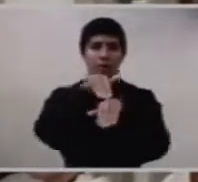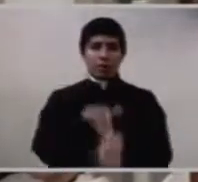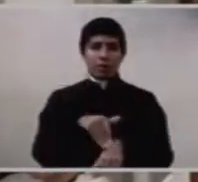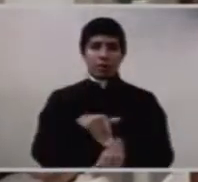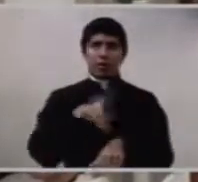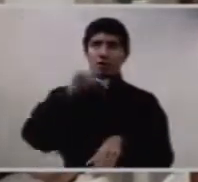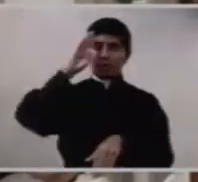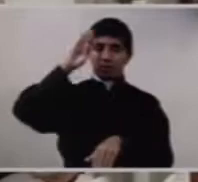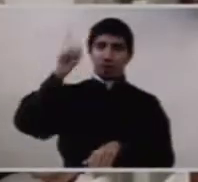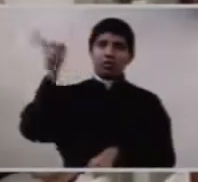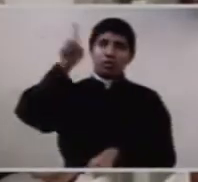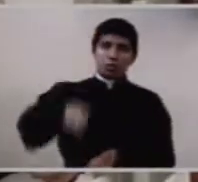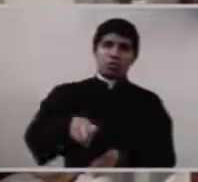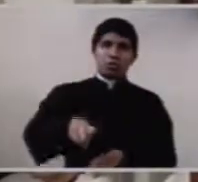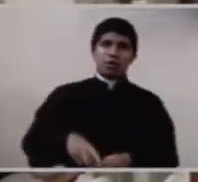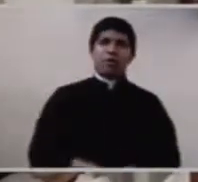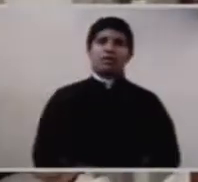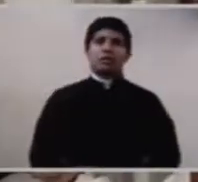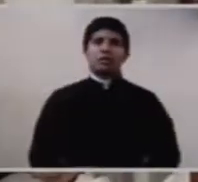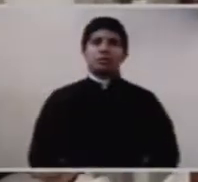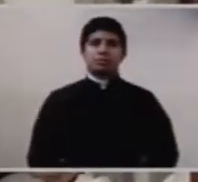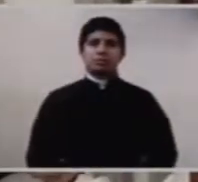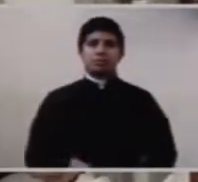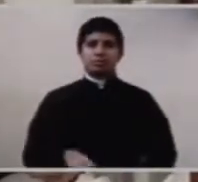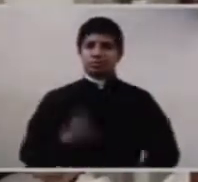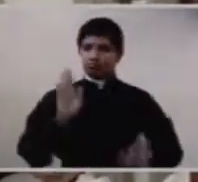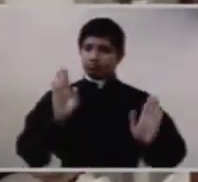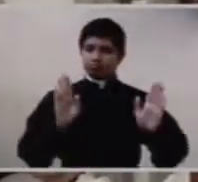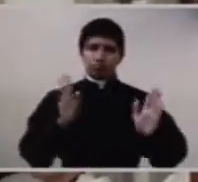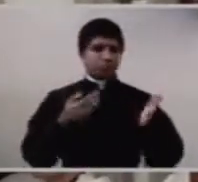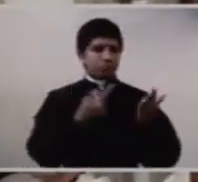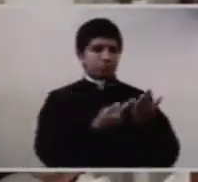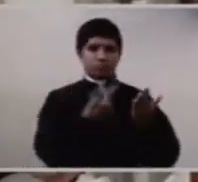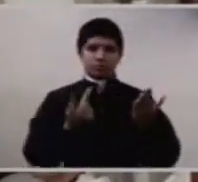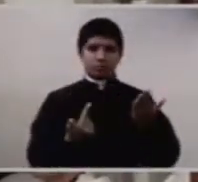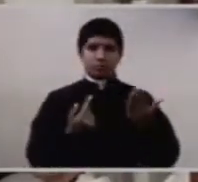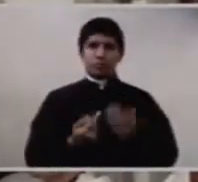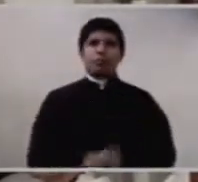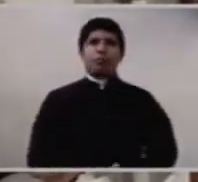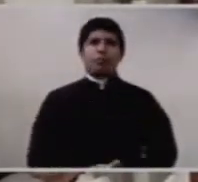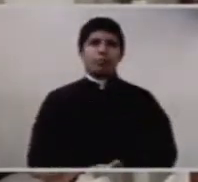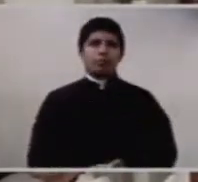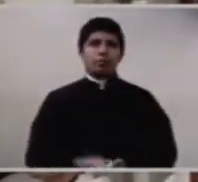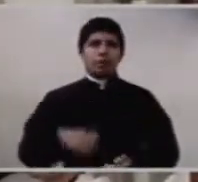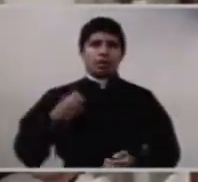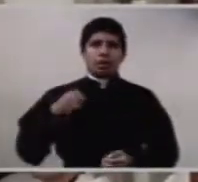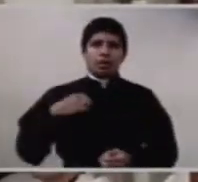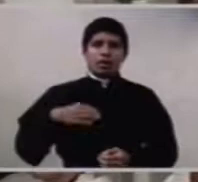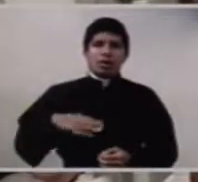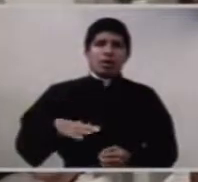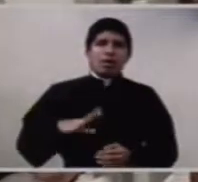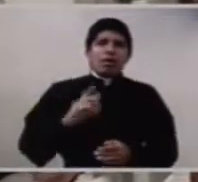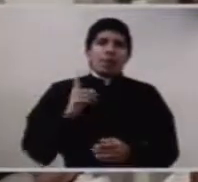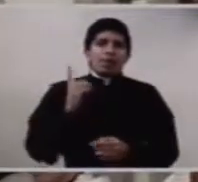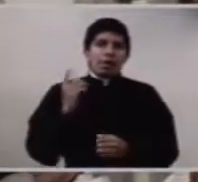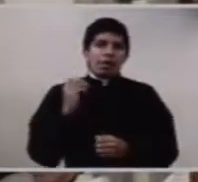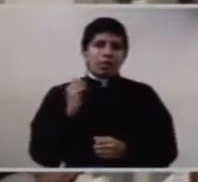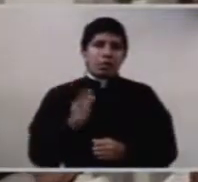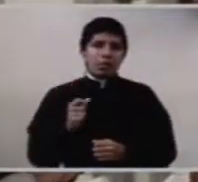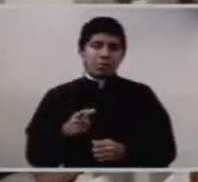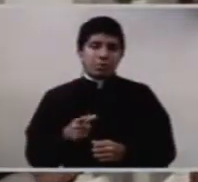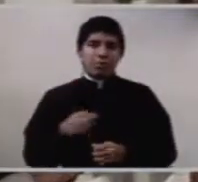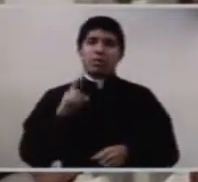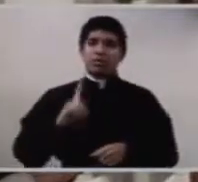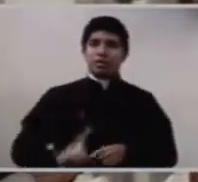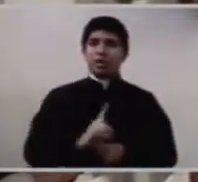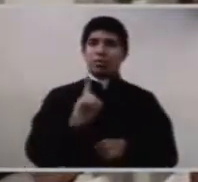domingo pasado, compararnos y sentirnos superiores a otras personas. Con respecto a la